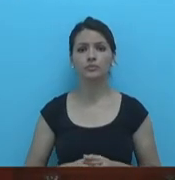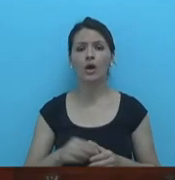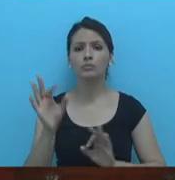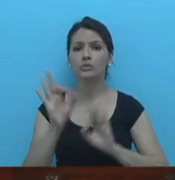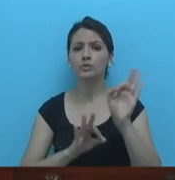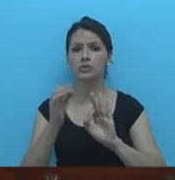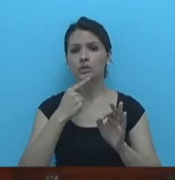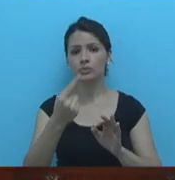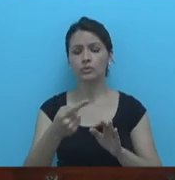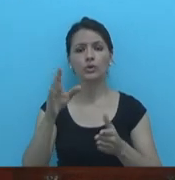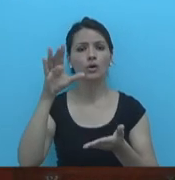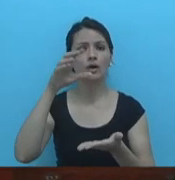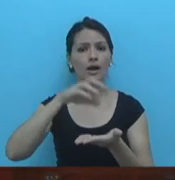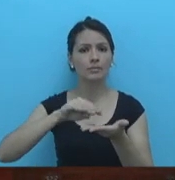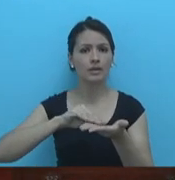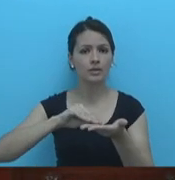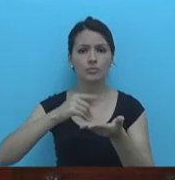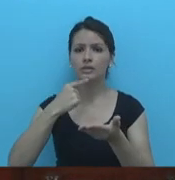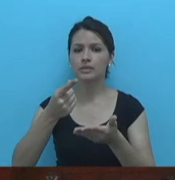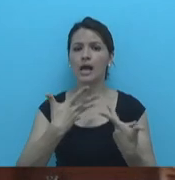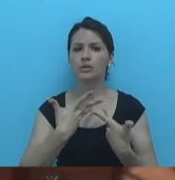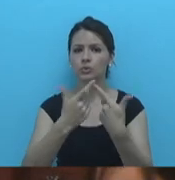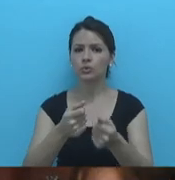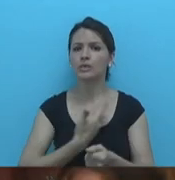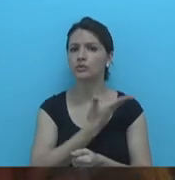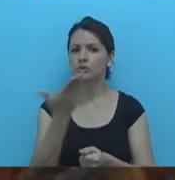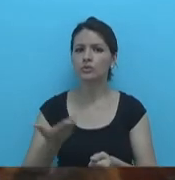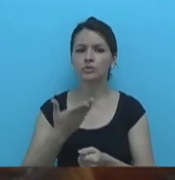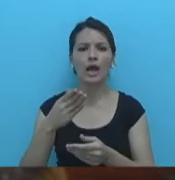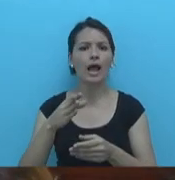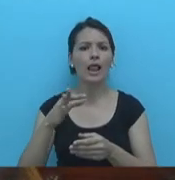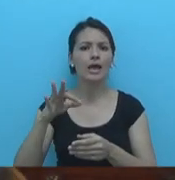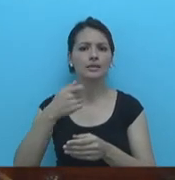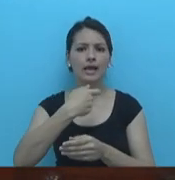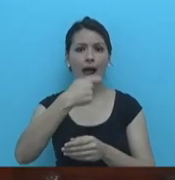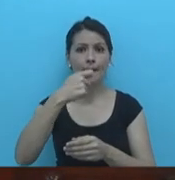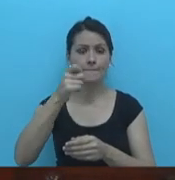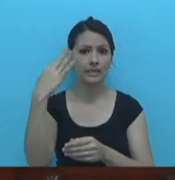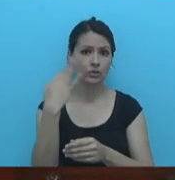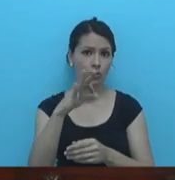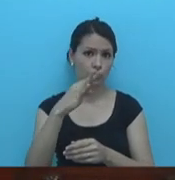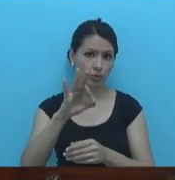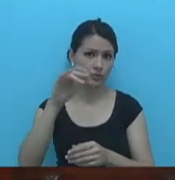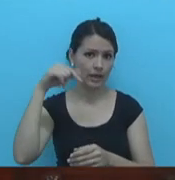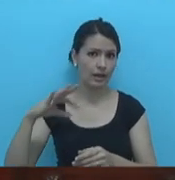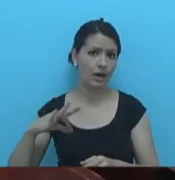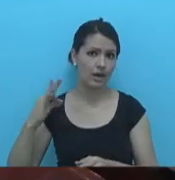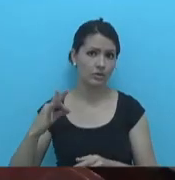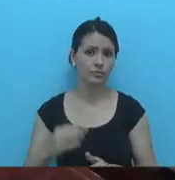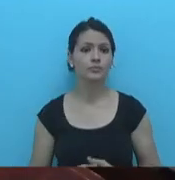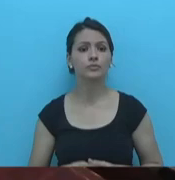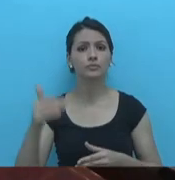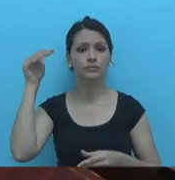Cámara de Diputados de la provincia resuelve otorgar las ayudas sociales correspondientes al mes de octubre del 2017. A votación el tratamiento